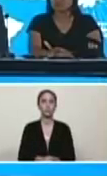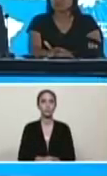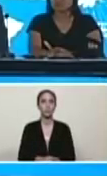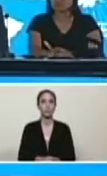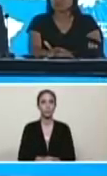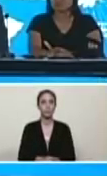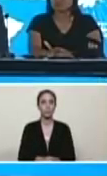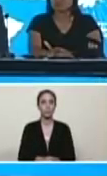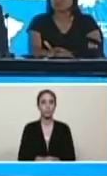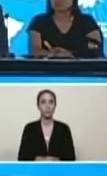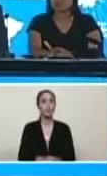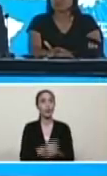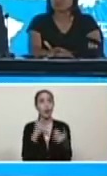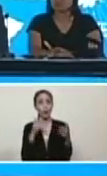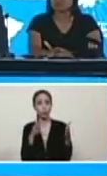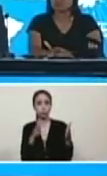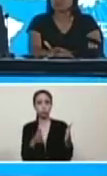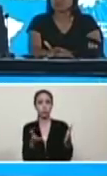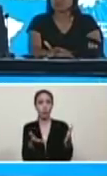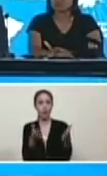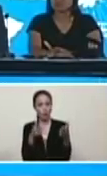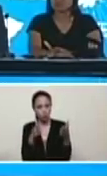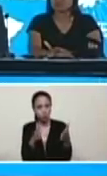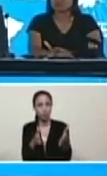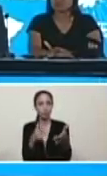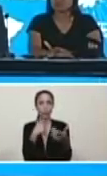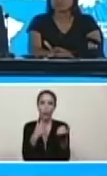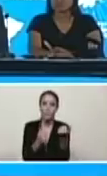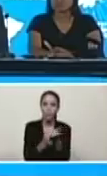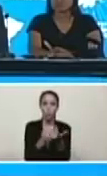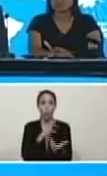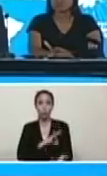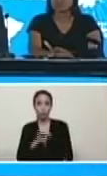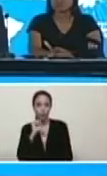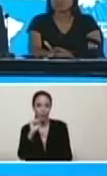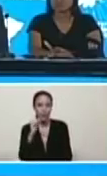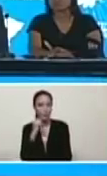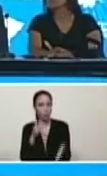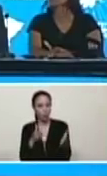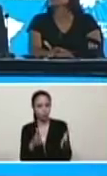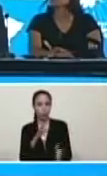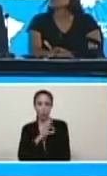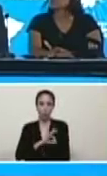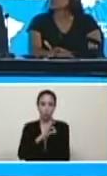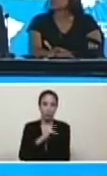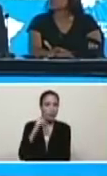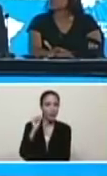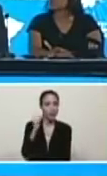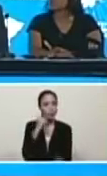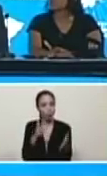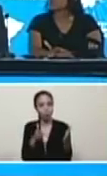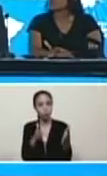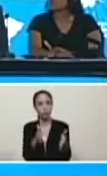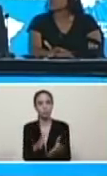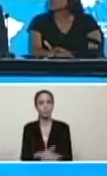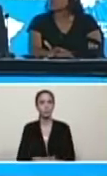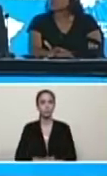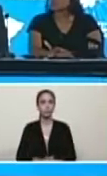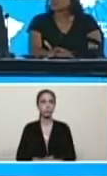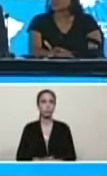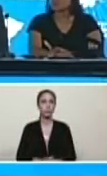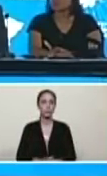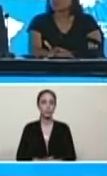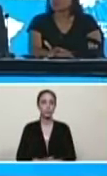por el camino del socialismo bolivariano, del socialismo cristiano, del socialismo democrático,